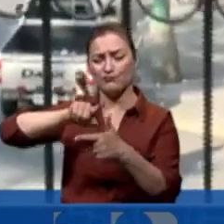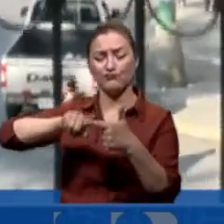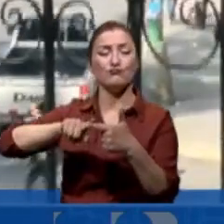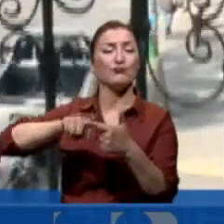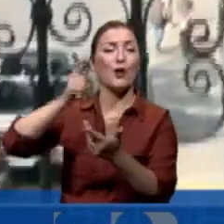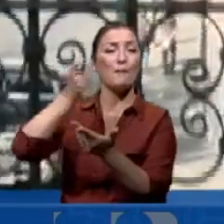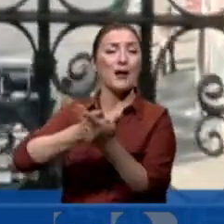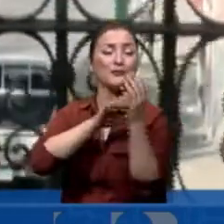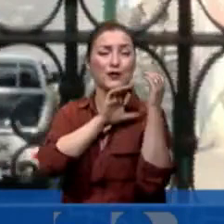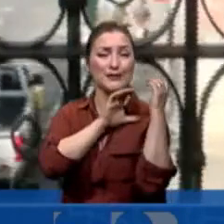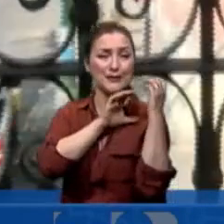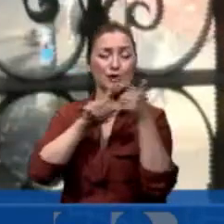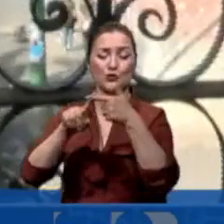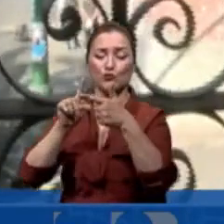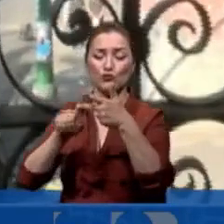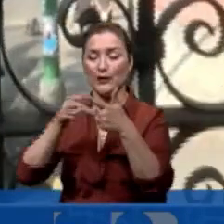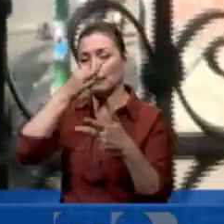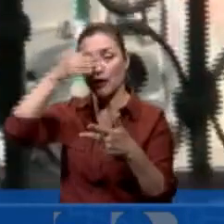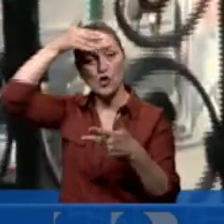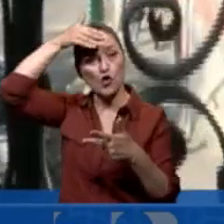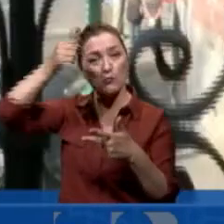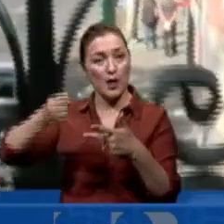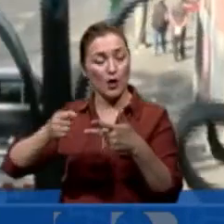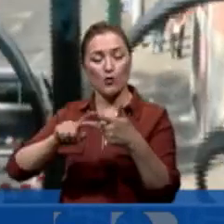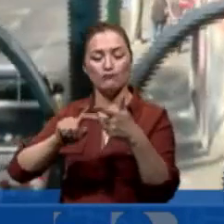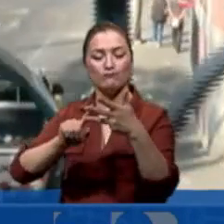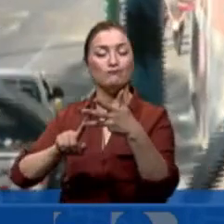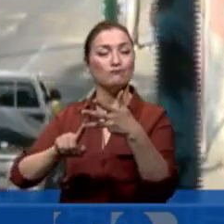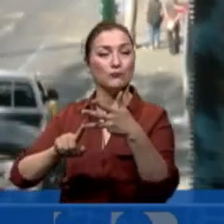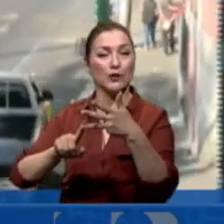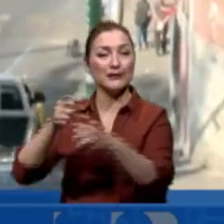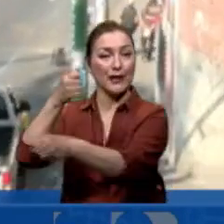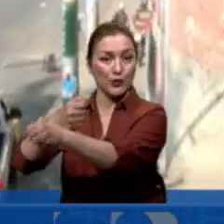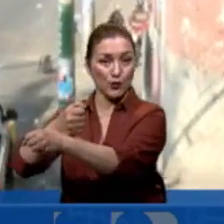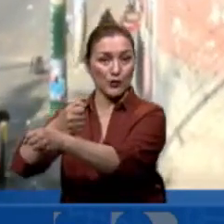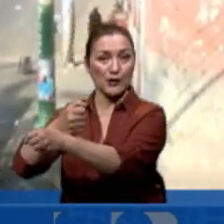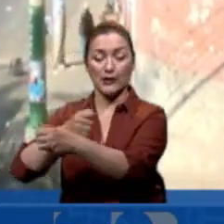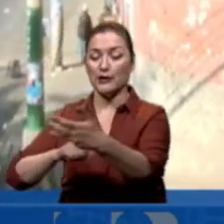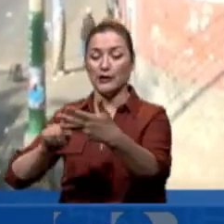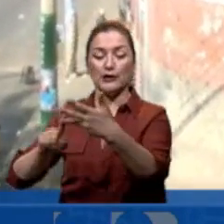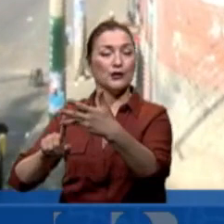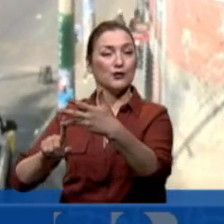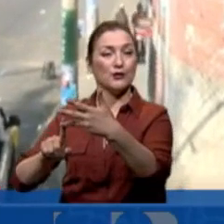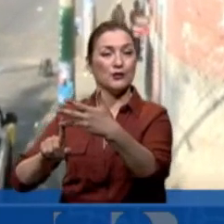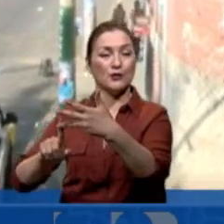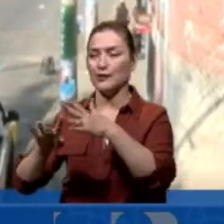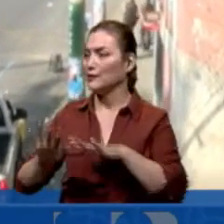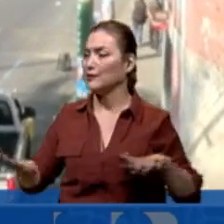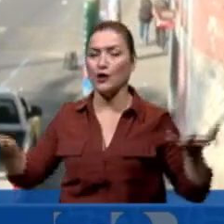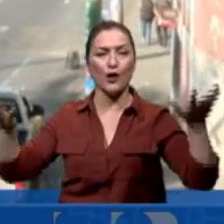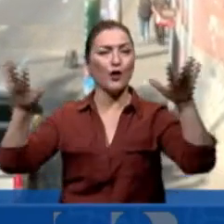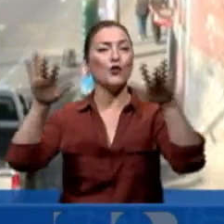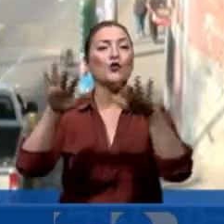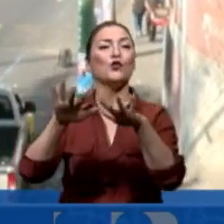plaza San Francisco Santo Domingo también el sector de San Roque y este sector en donde nosotros nos nos